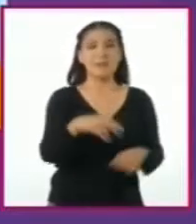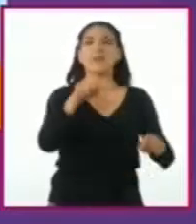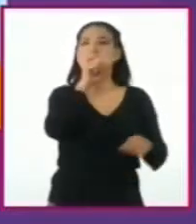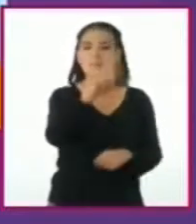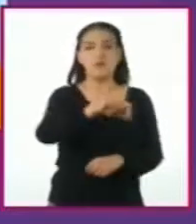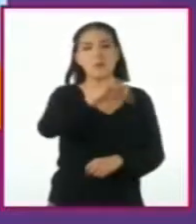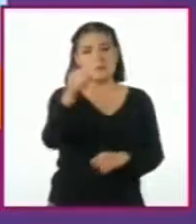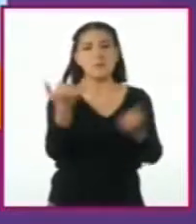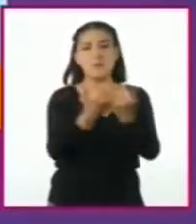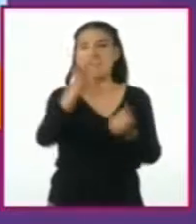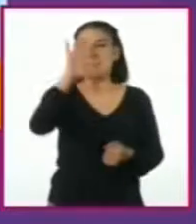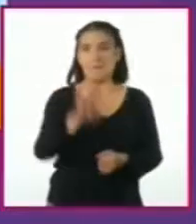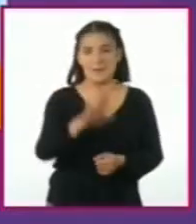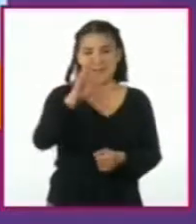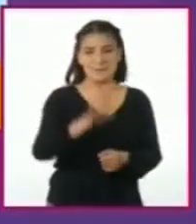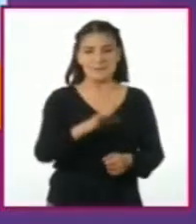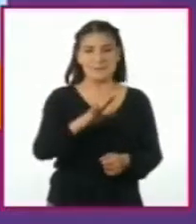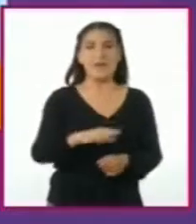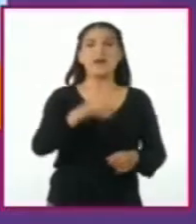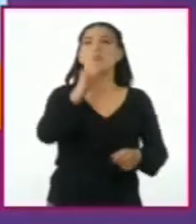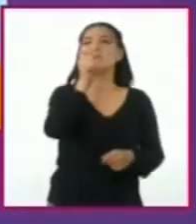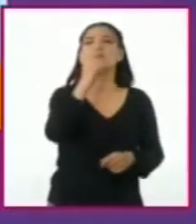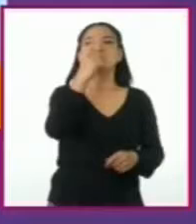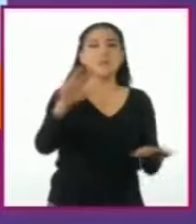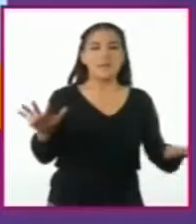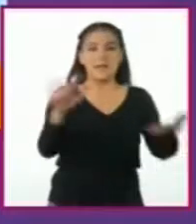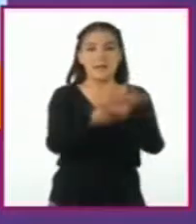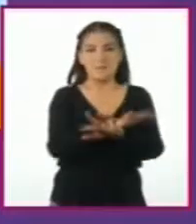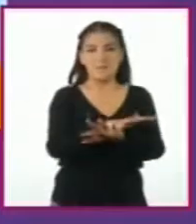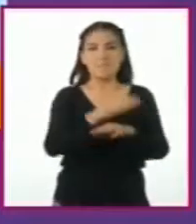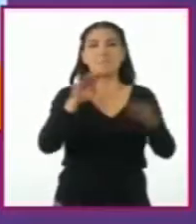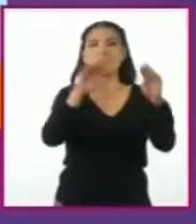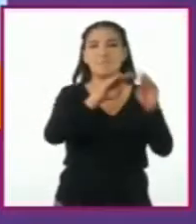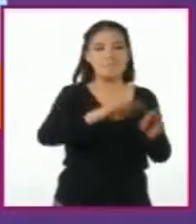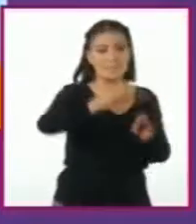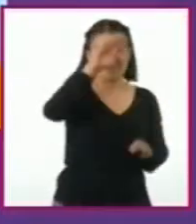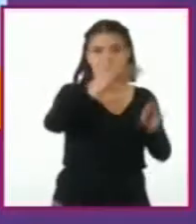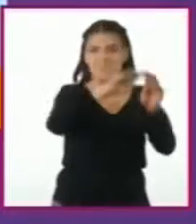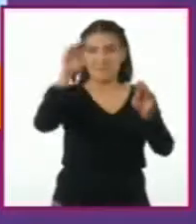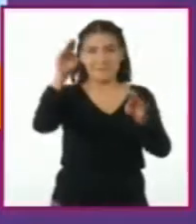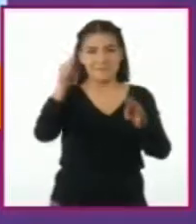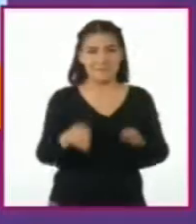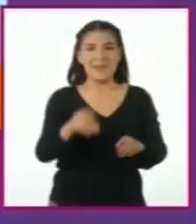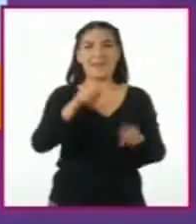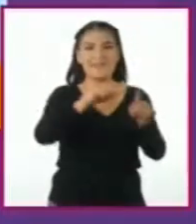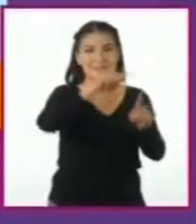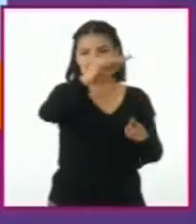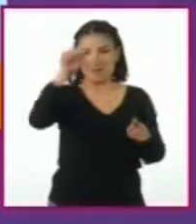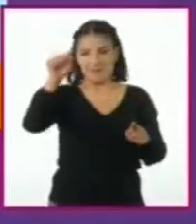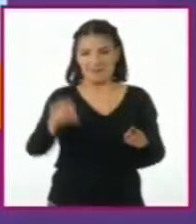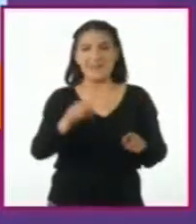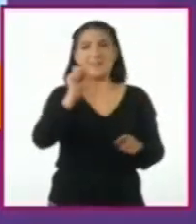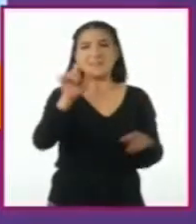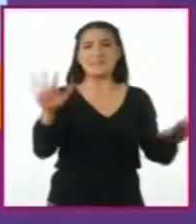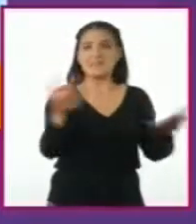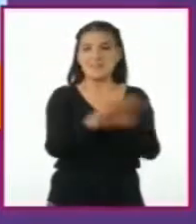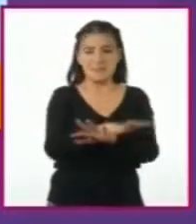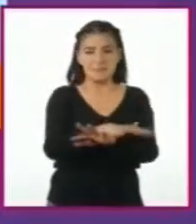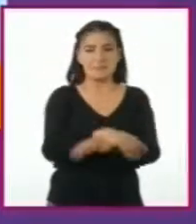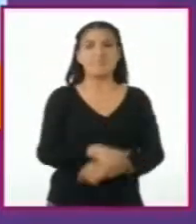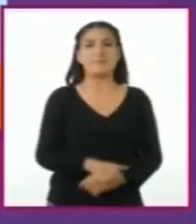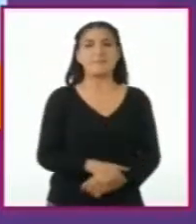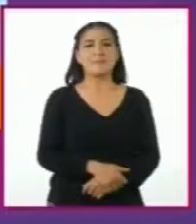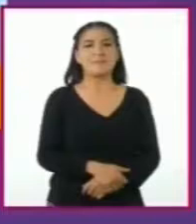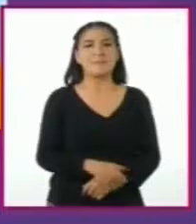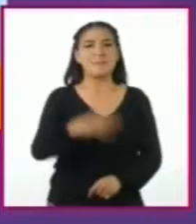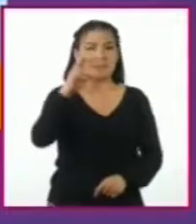cuadrilátero semejante y solo cambiarán las longitudes de sus lados, pero no la medida de sus ángulos. Veamos cuánto miden